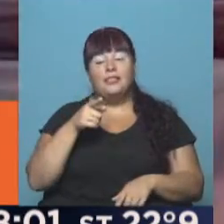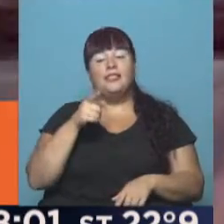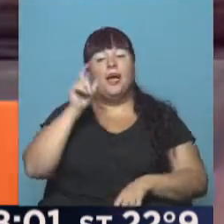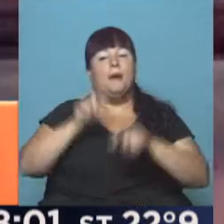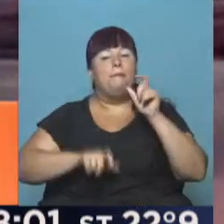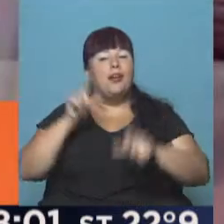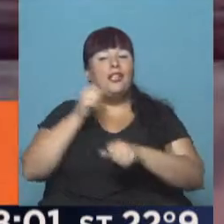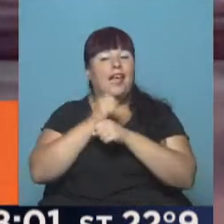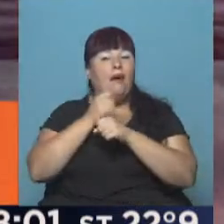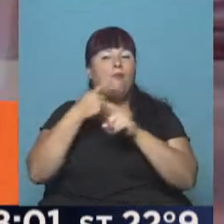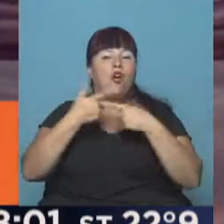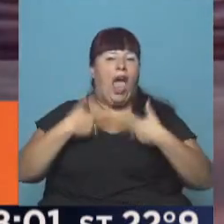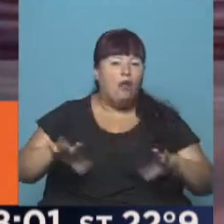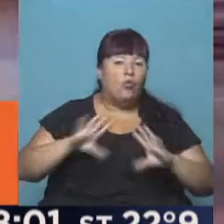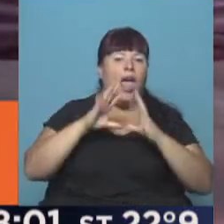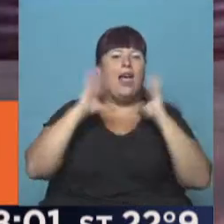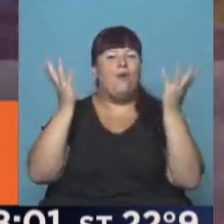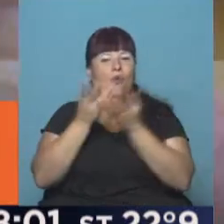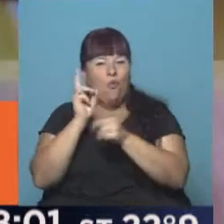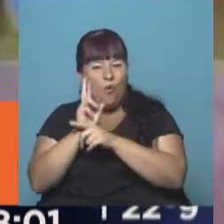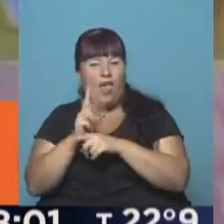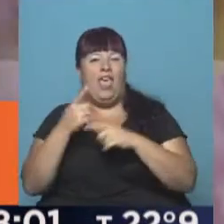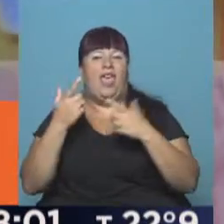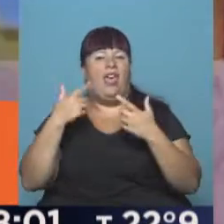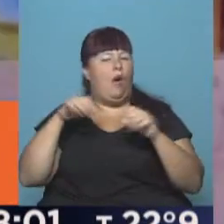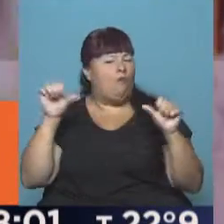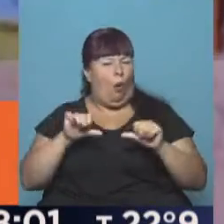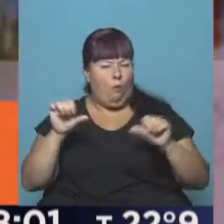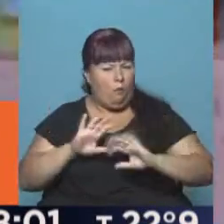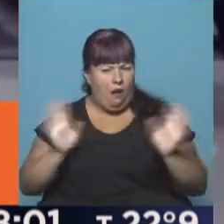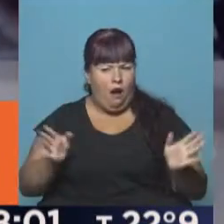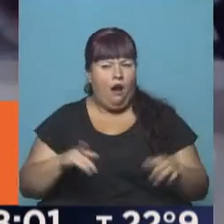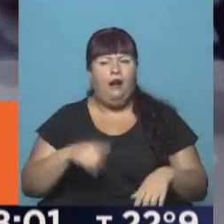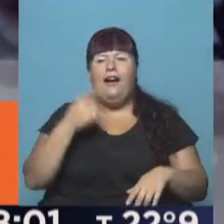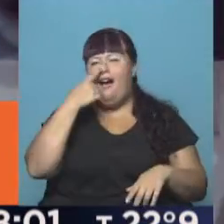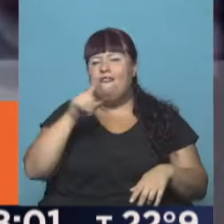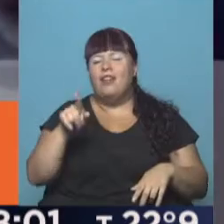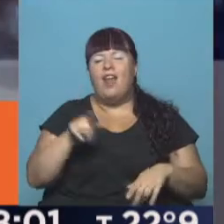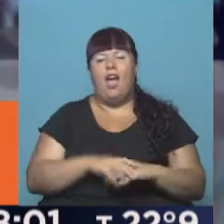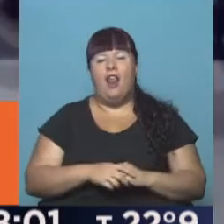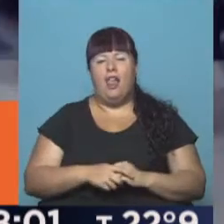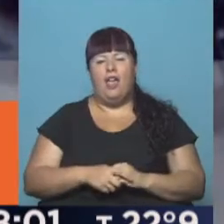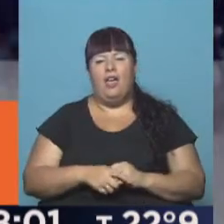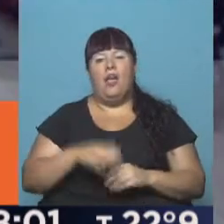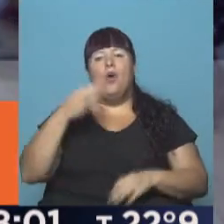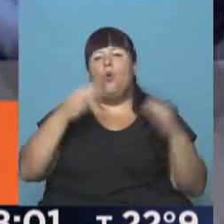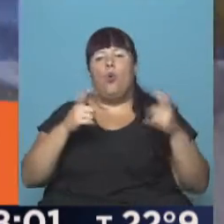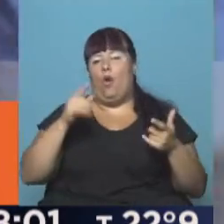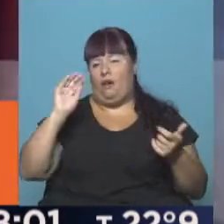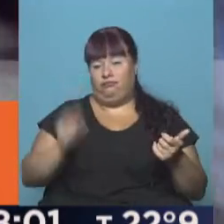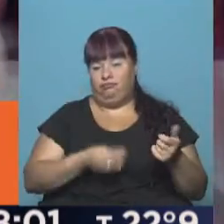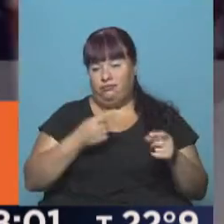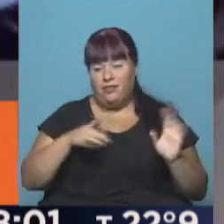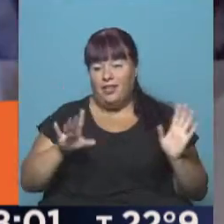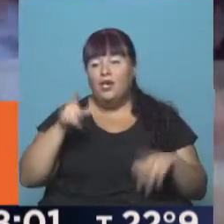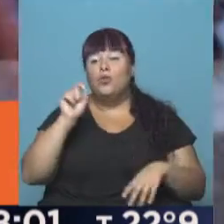que trabaja por la naturaleza, por la ecología, les va muy mal y no logran justicia, ¿no? Por lo